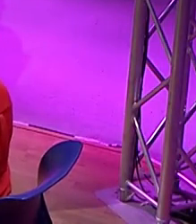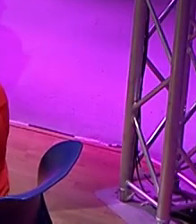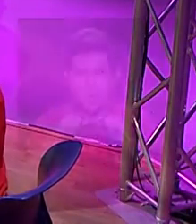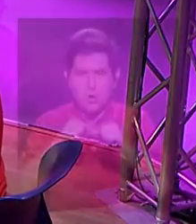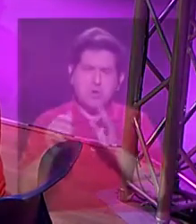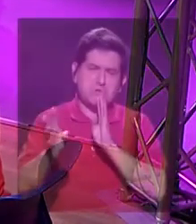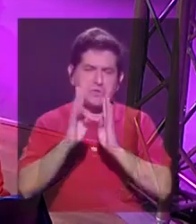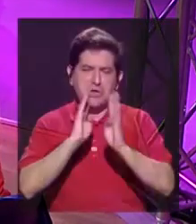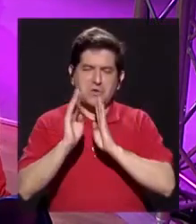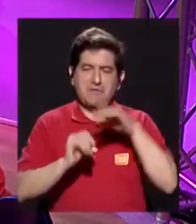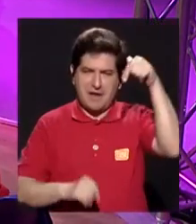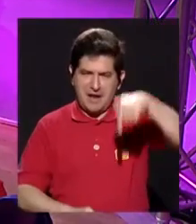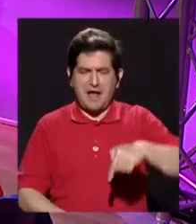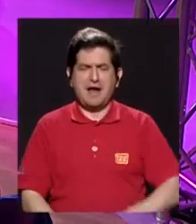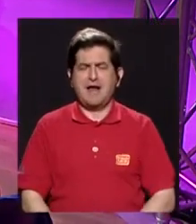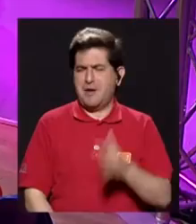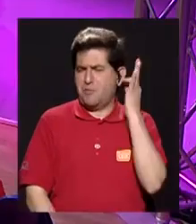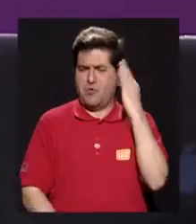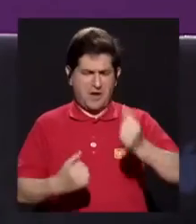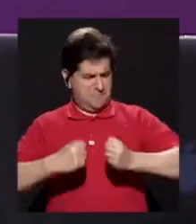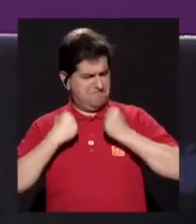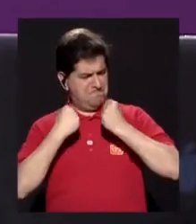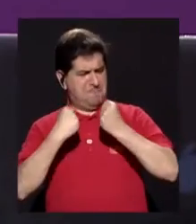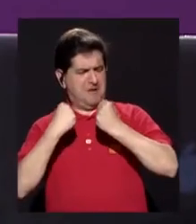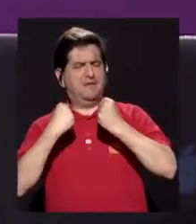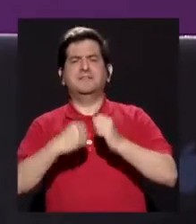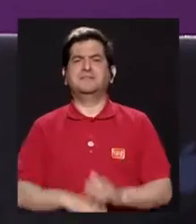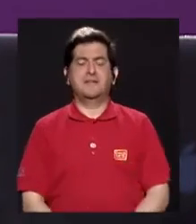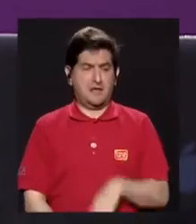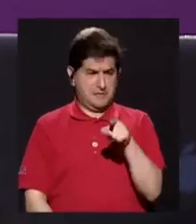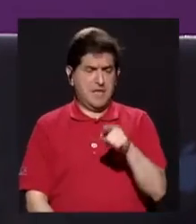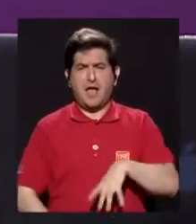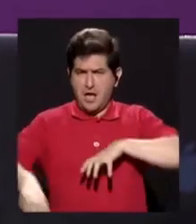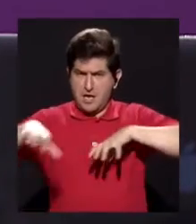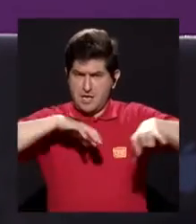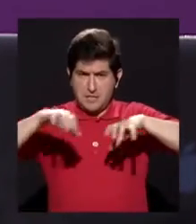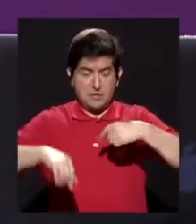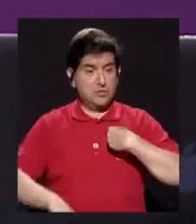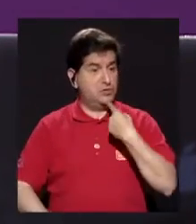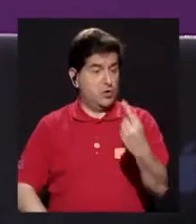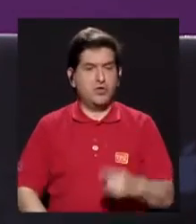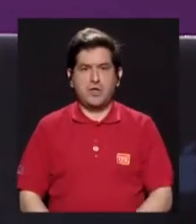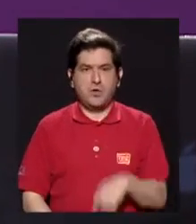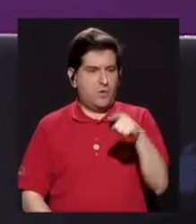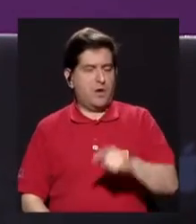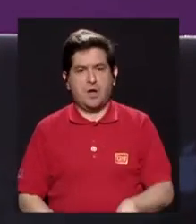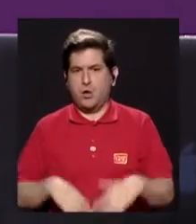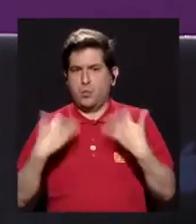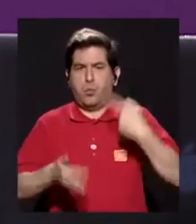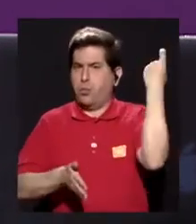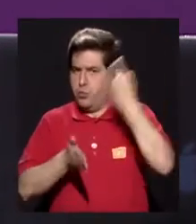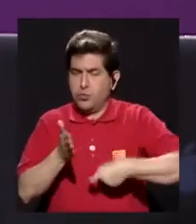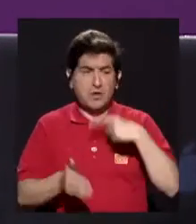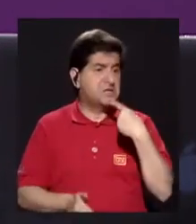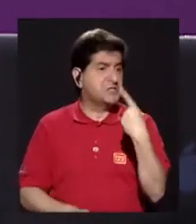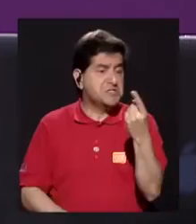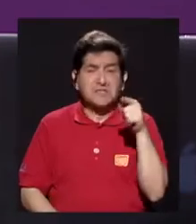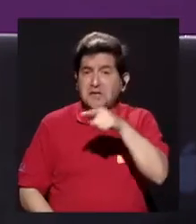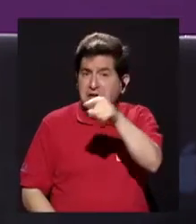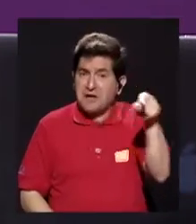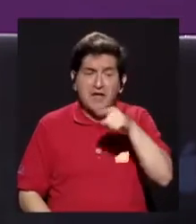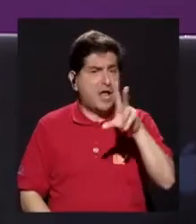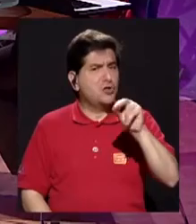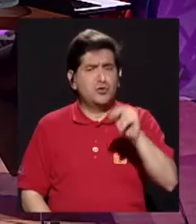Continuamos conversando con estas valientes mujeres, ¿verdad?, que se dedican a actividades que yo llamo extremas, aunque ellas digan que no, ¿verdad?, pues es